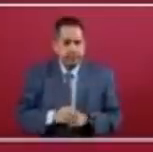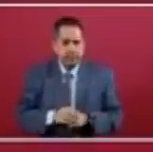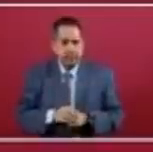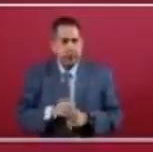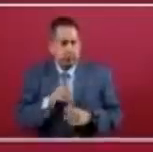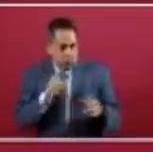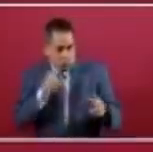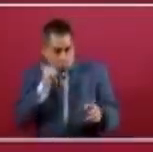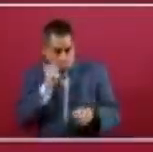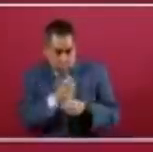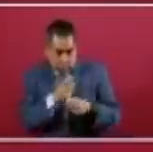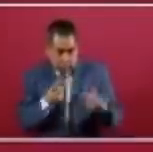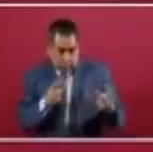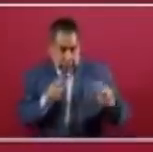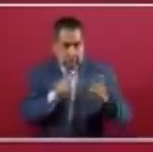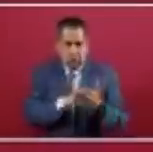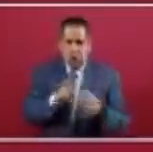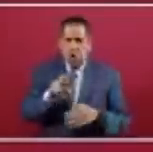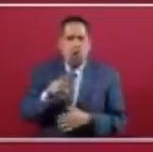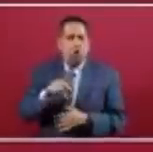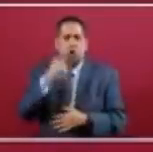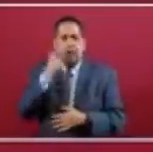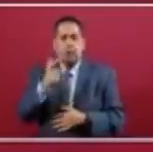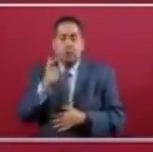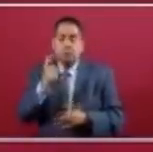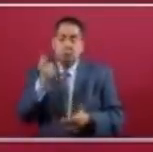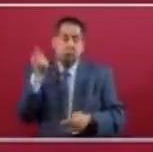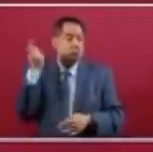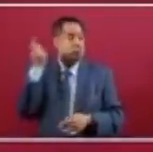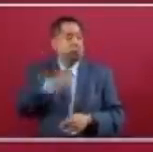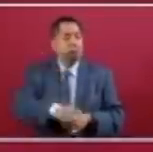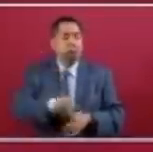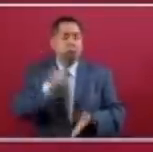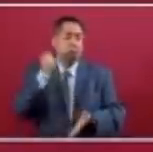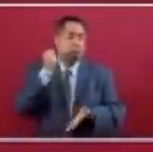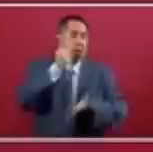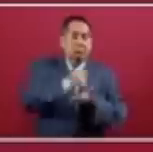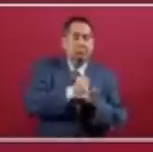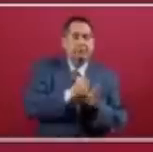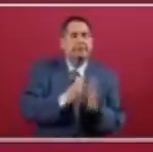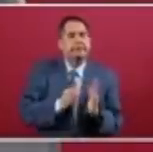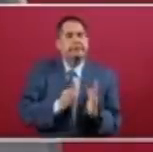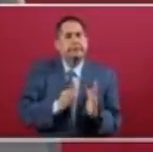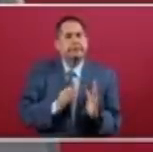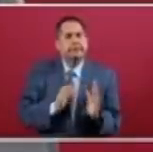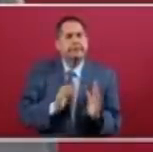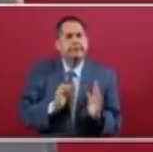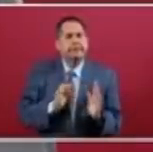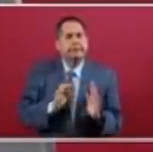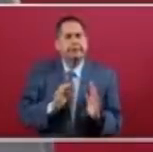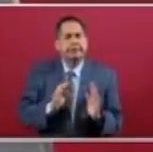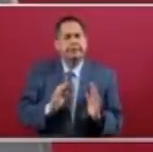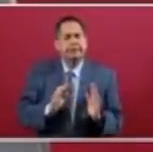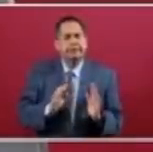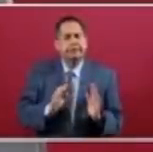voluntariamente. No queremos